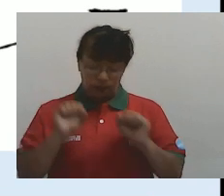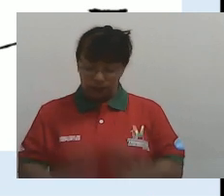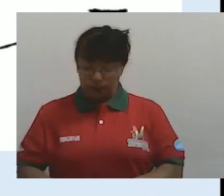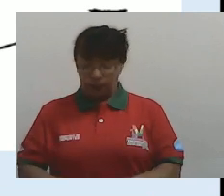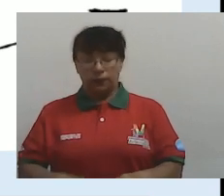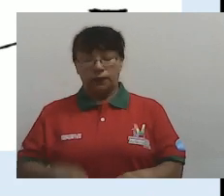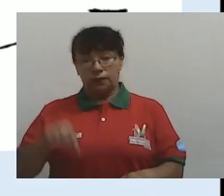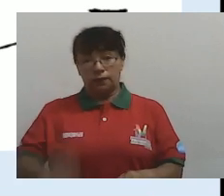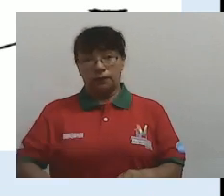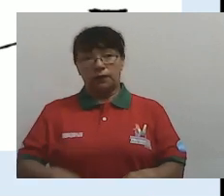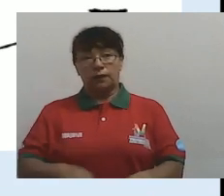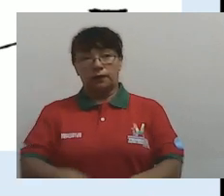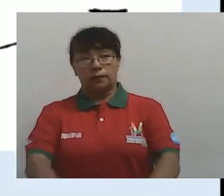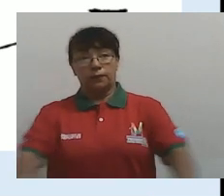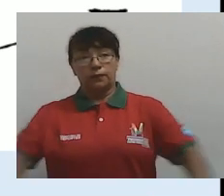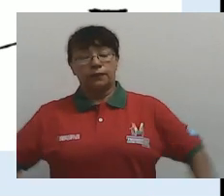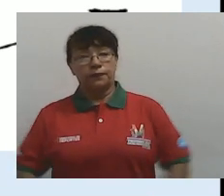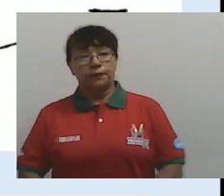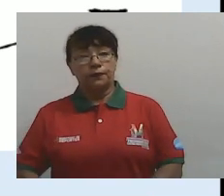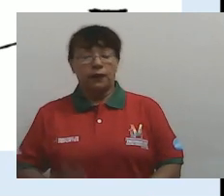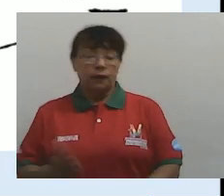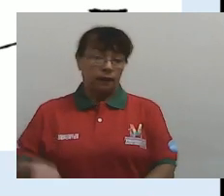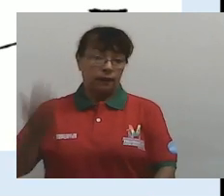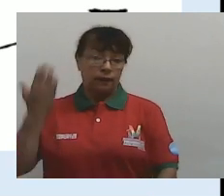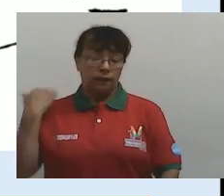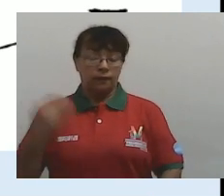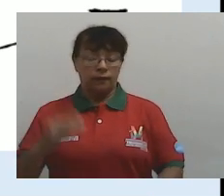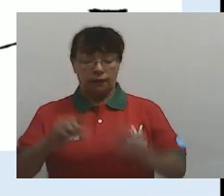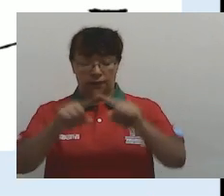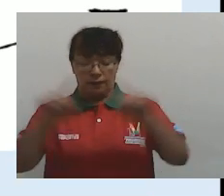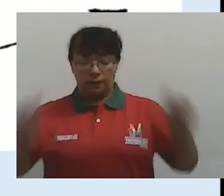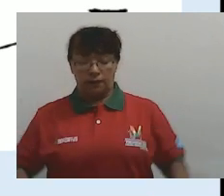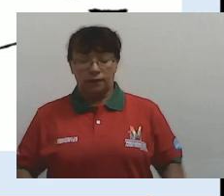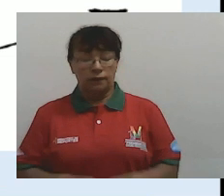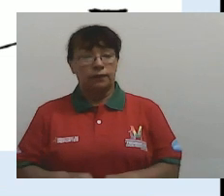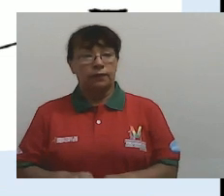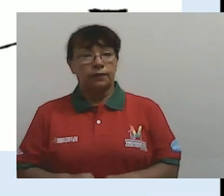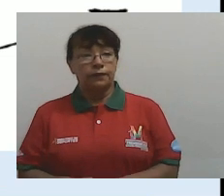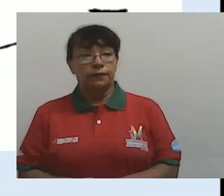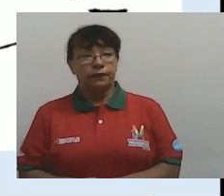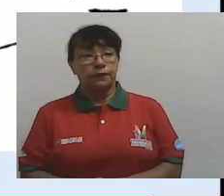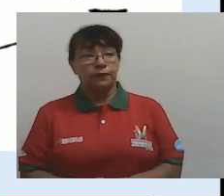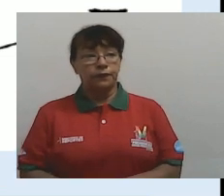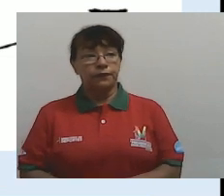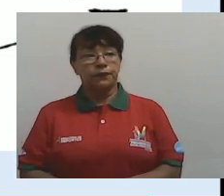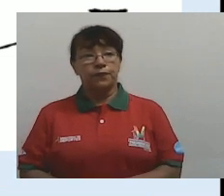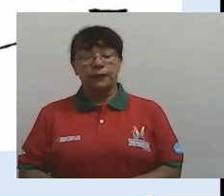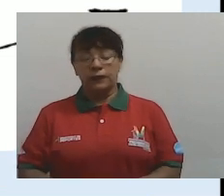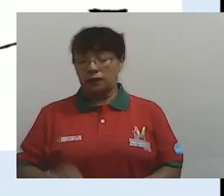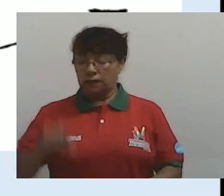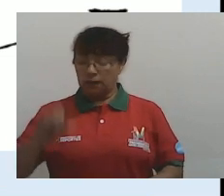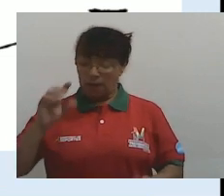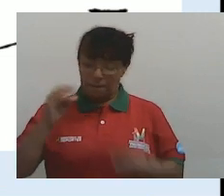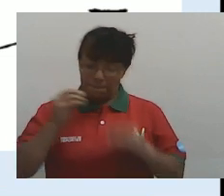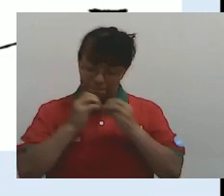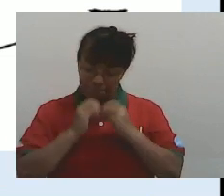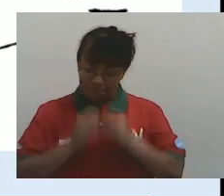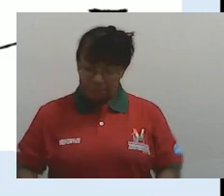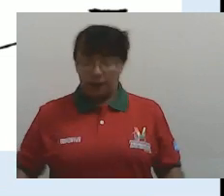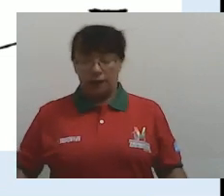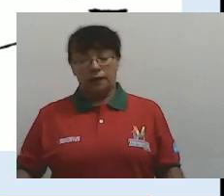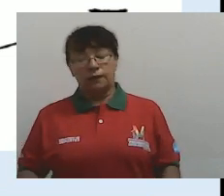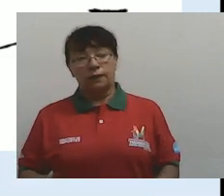antes del arco. Si toca el piso, rebota, igual es 0, aunque pasara